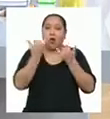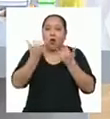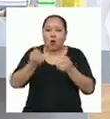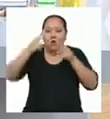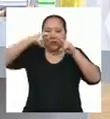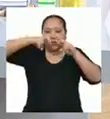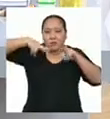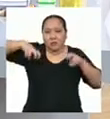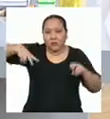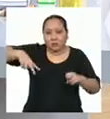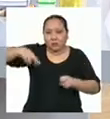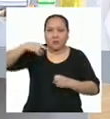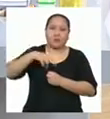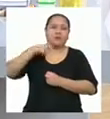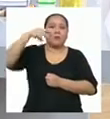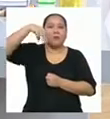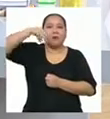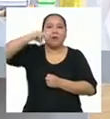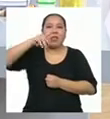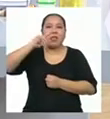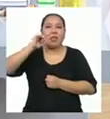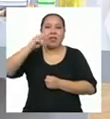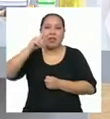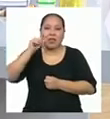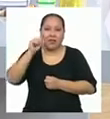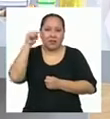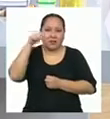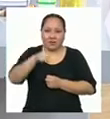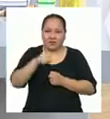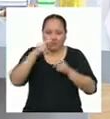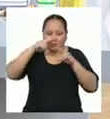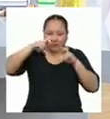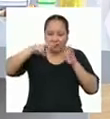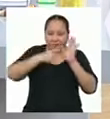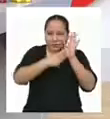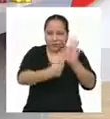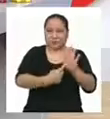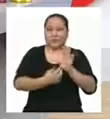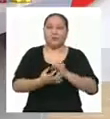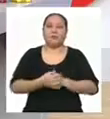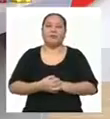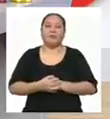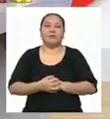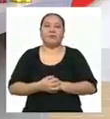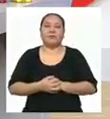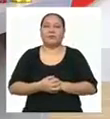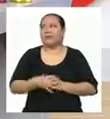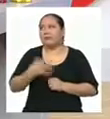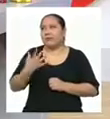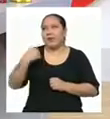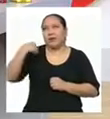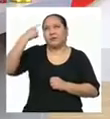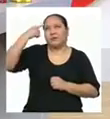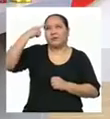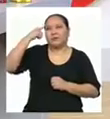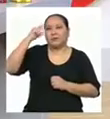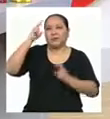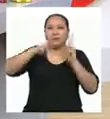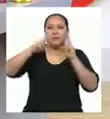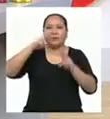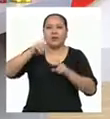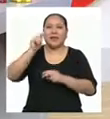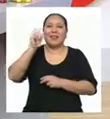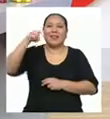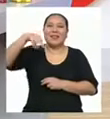puntos de referencia para interpretar con más profundidad los datos de nuestros gráficos. Se supone que la manera de hacerlo es calculando